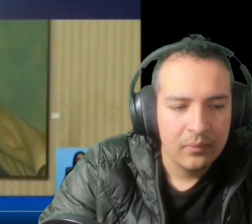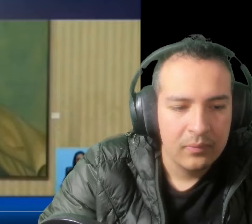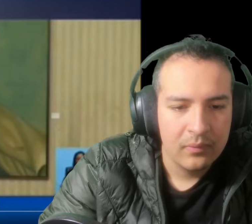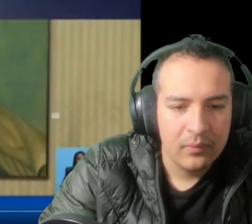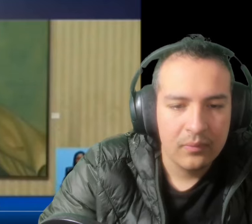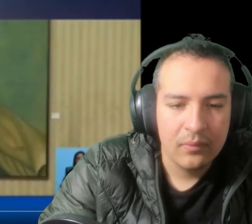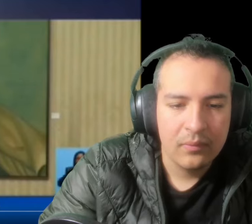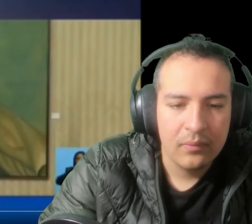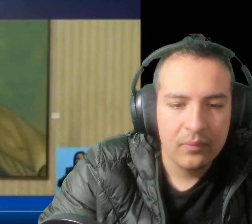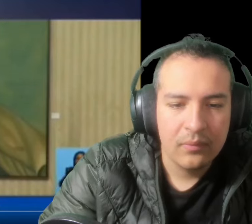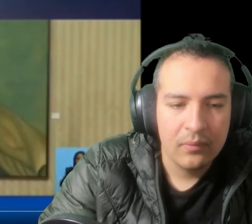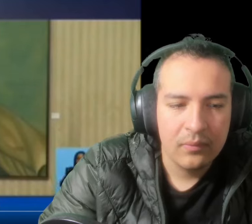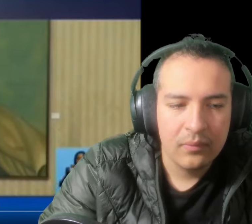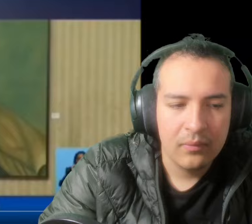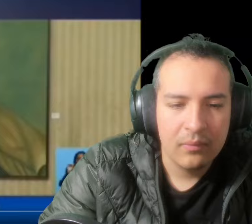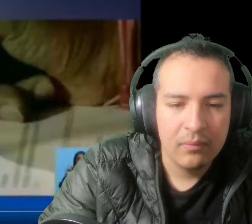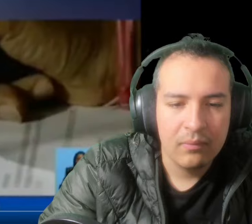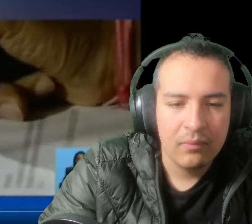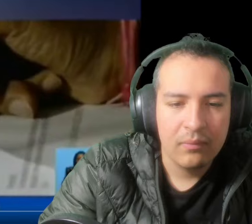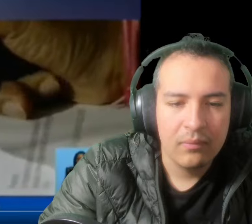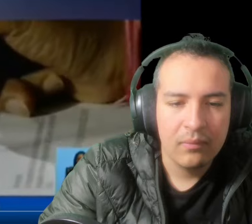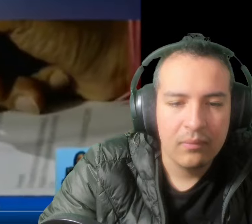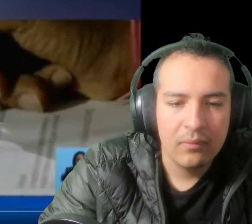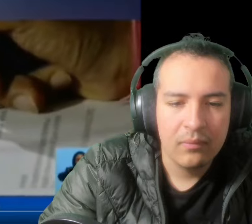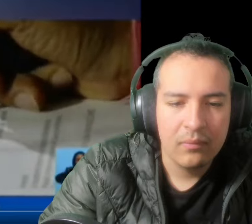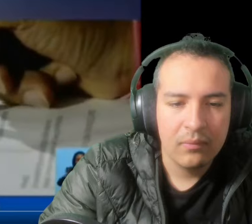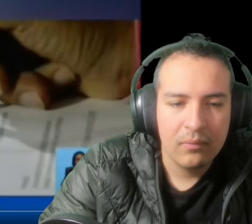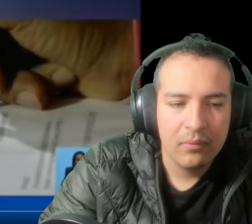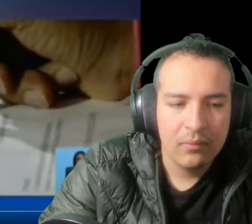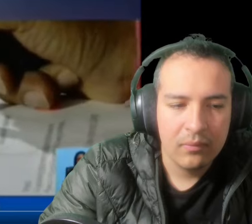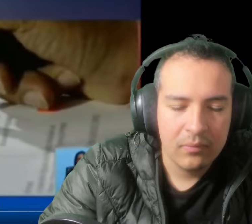proteger los sistemas tecnológicos de Venezuela